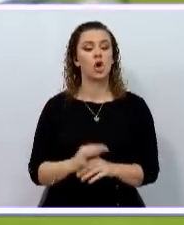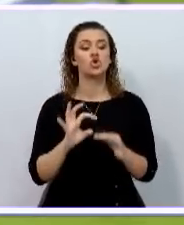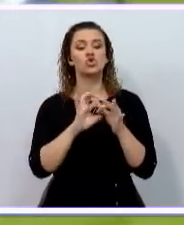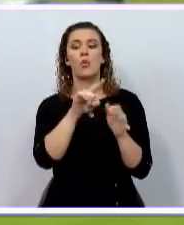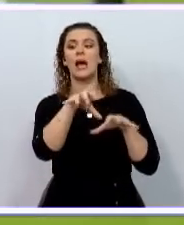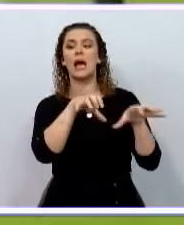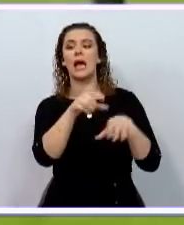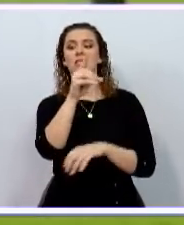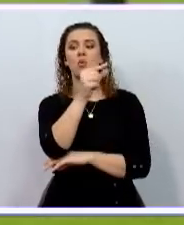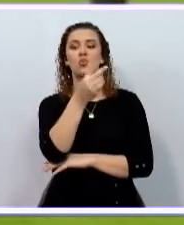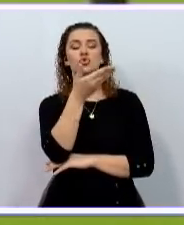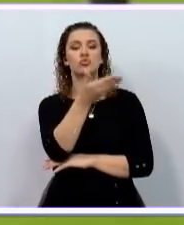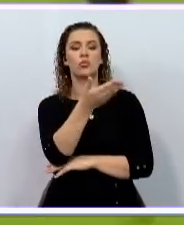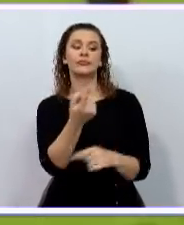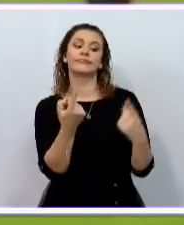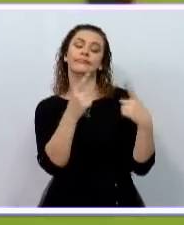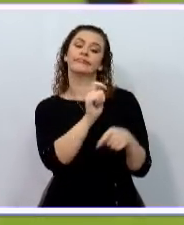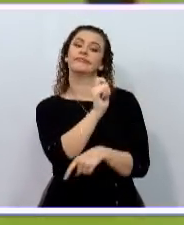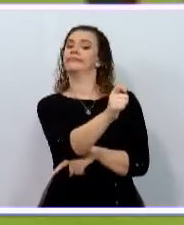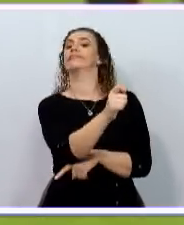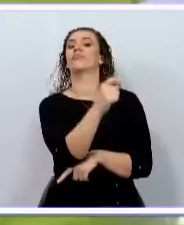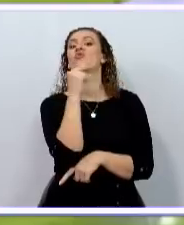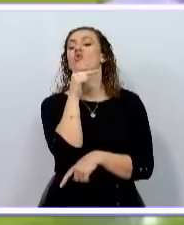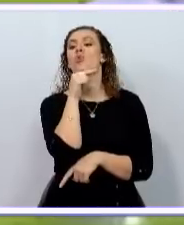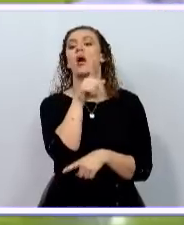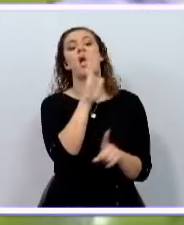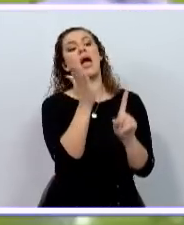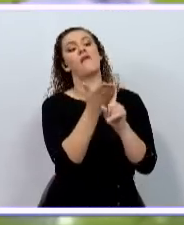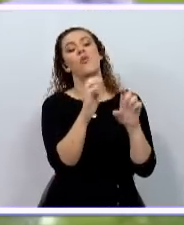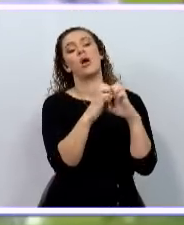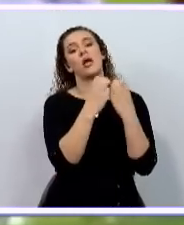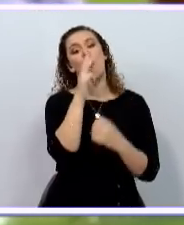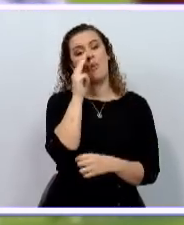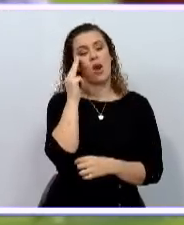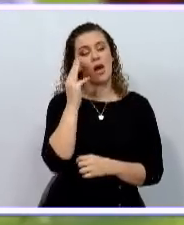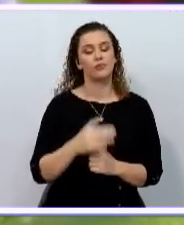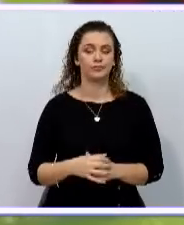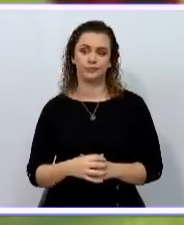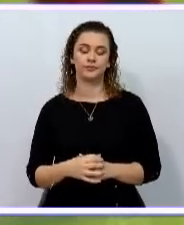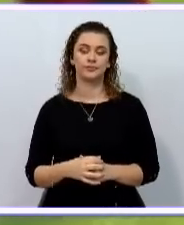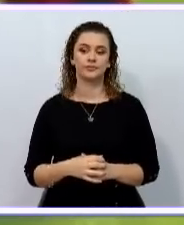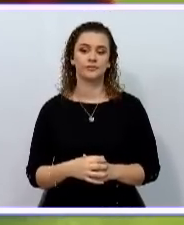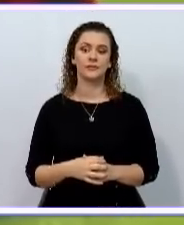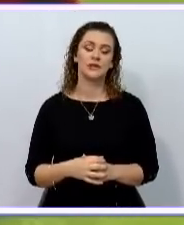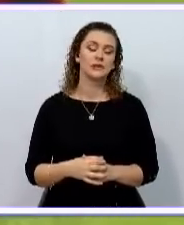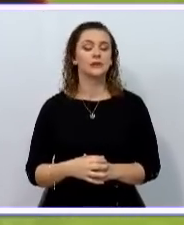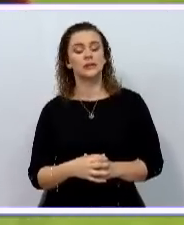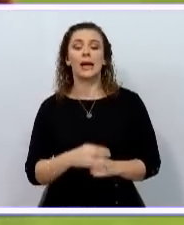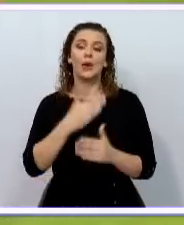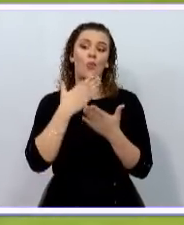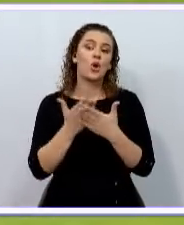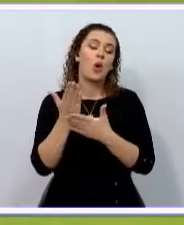sobre esta acción de David Guzmán que le costó la expulsión y que afectó el cuadro morado bueno es algo